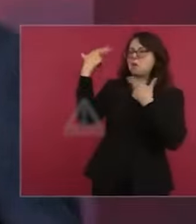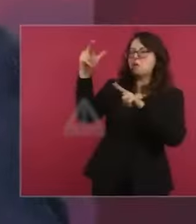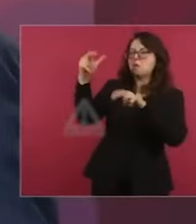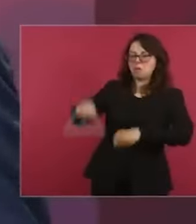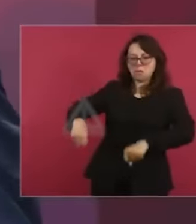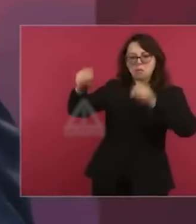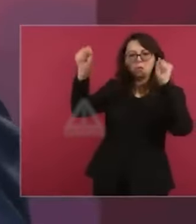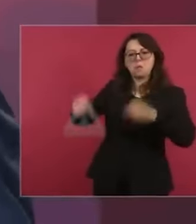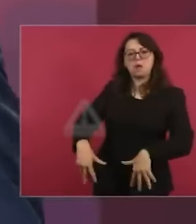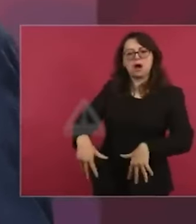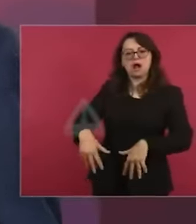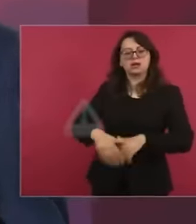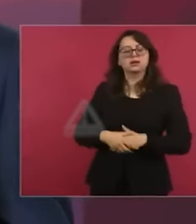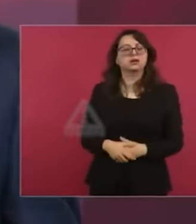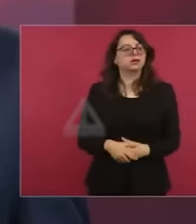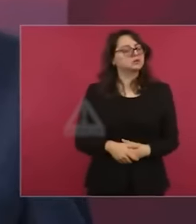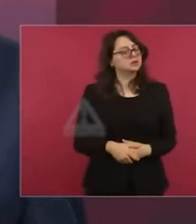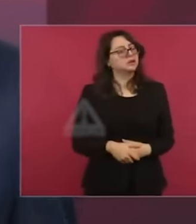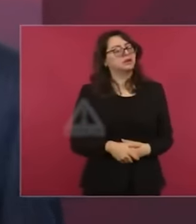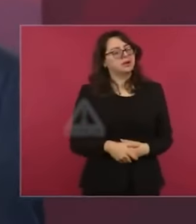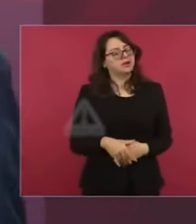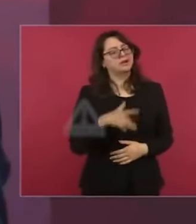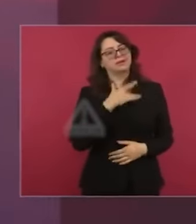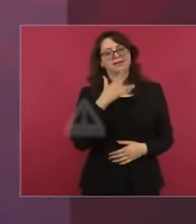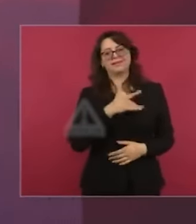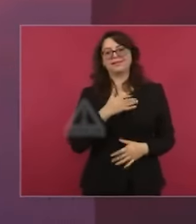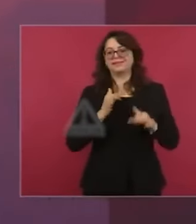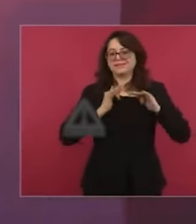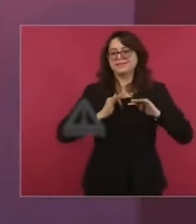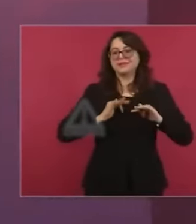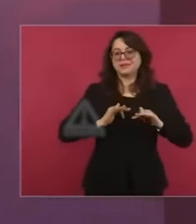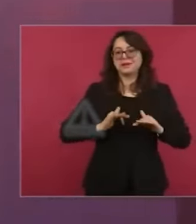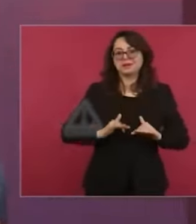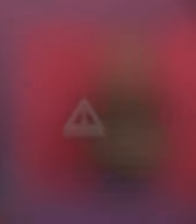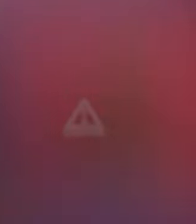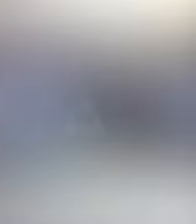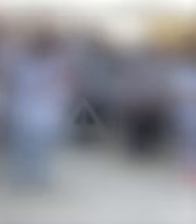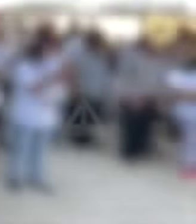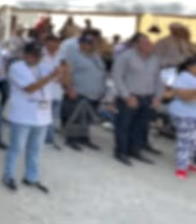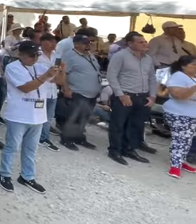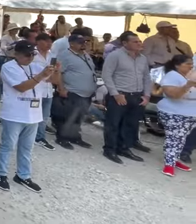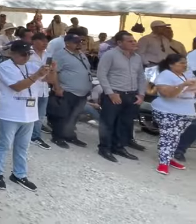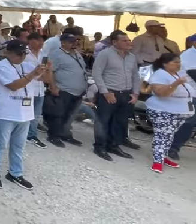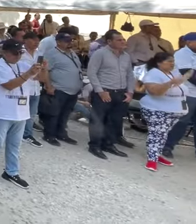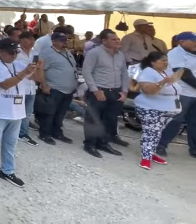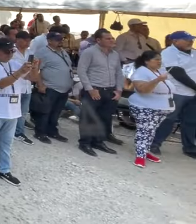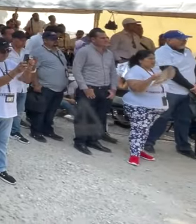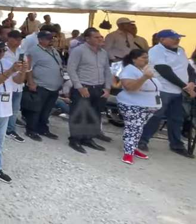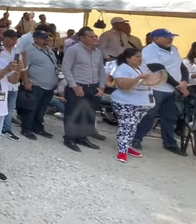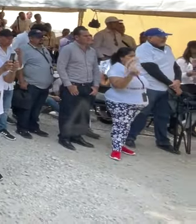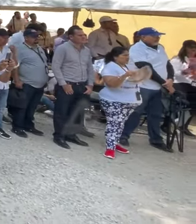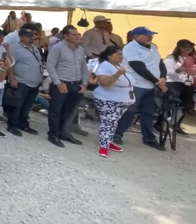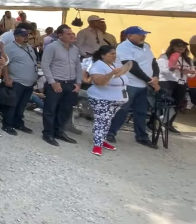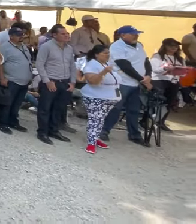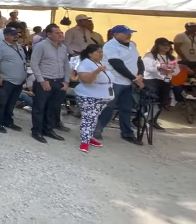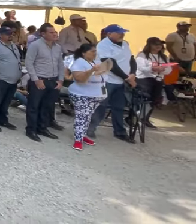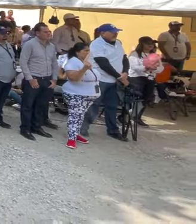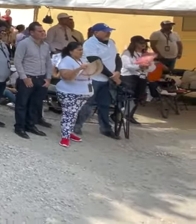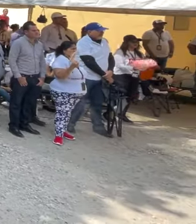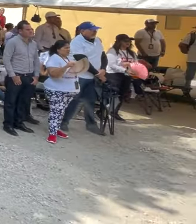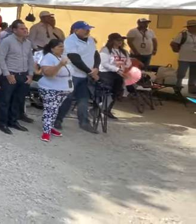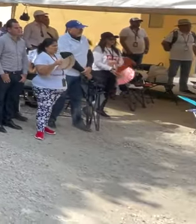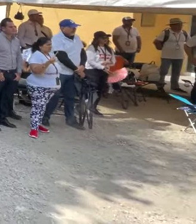Desde su conferencia mañanera, López Obrador acusó al Poder Judicial de solo estar ahí para liberar a delincuentes del crimen organizado